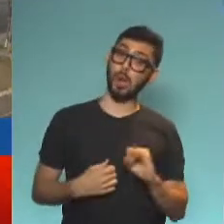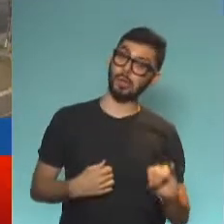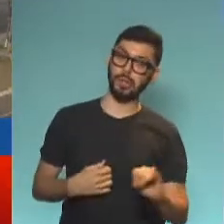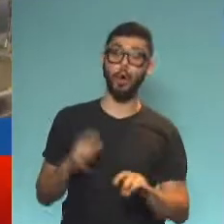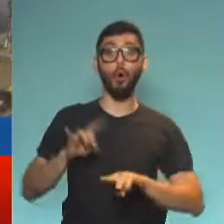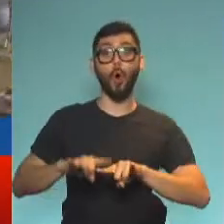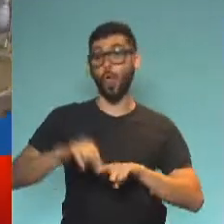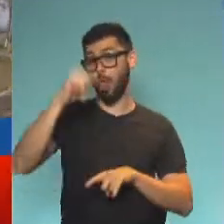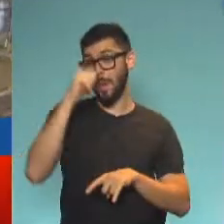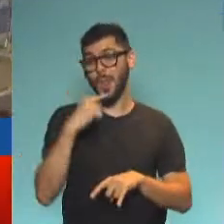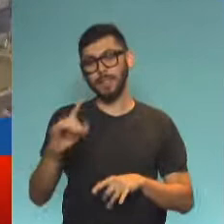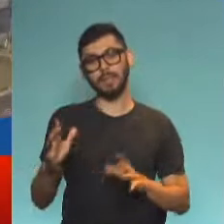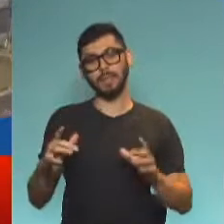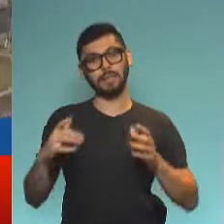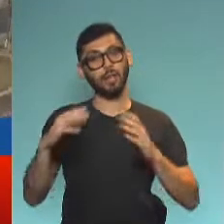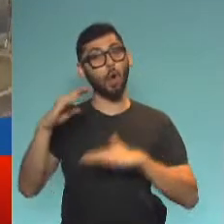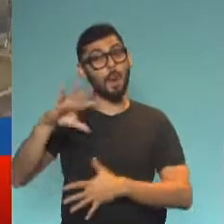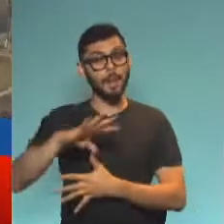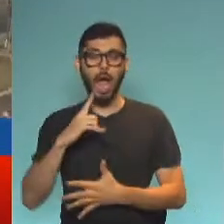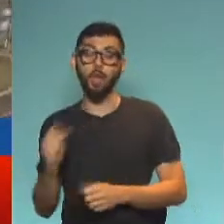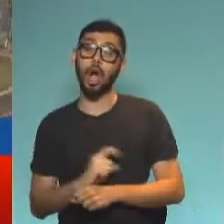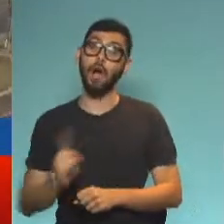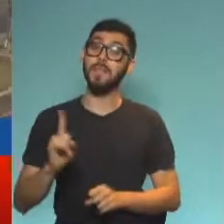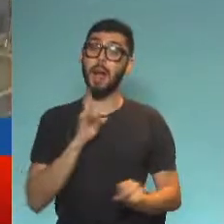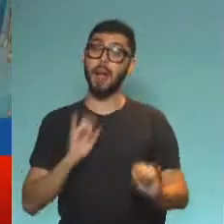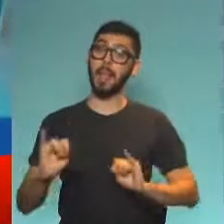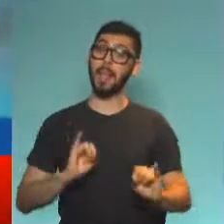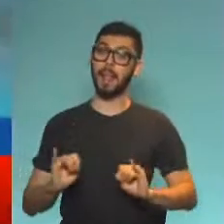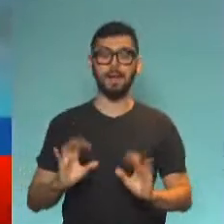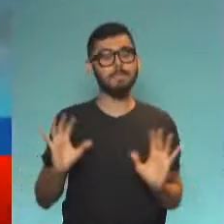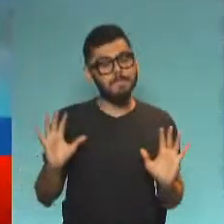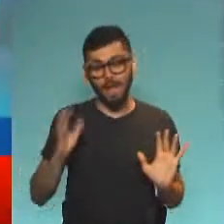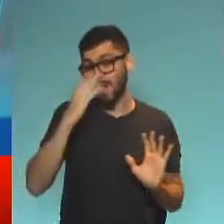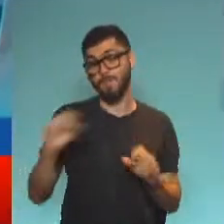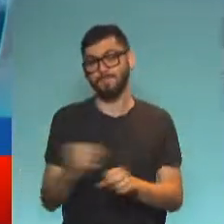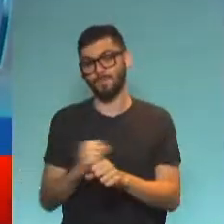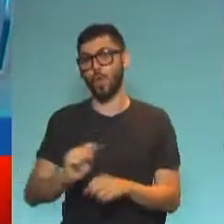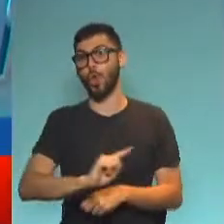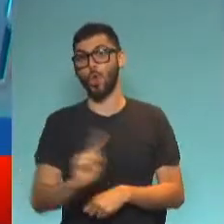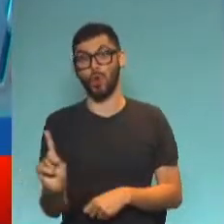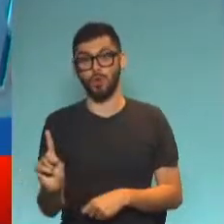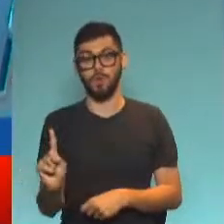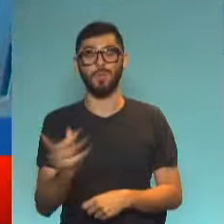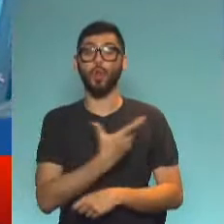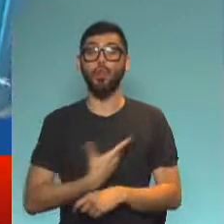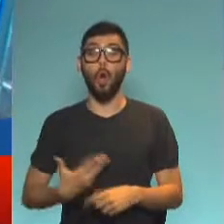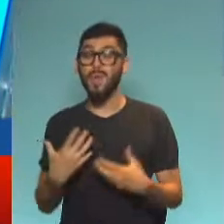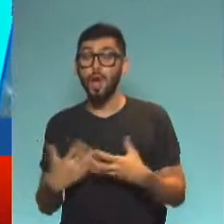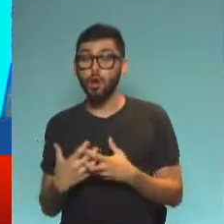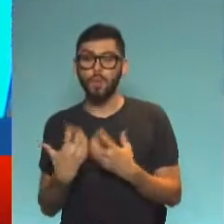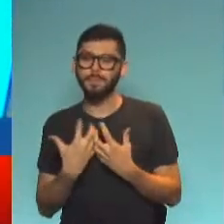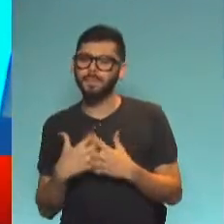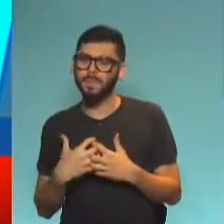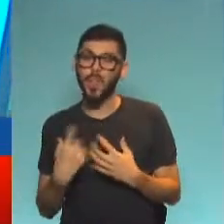Pedro el domingo, que la Copa América no estaba confirmada, sí. No estaba confirmada. Bueno, finalmente hoy se terminó resolviendo que no. Y el gobierno, la evaluación que hace también por un lado es